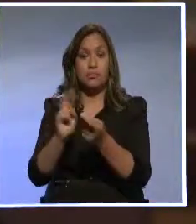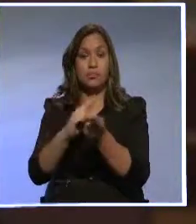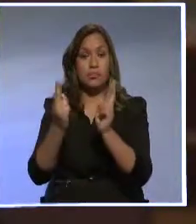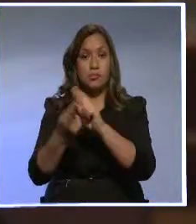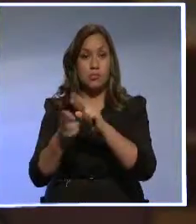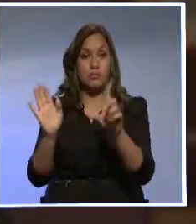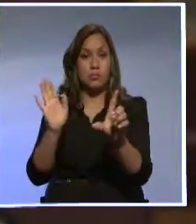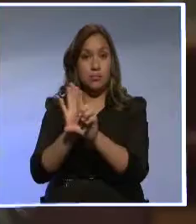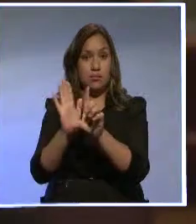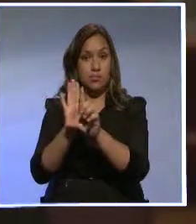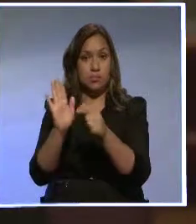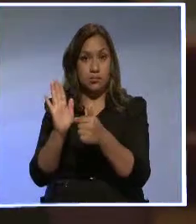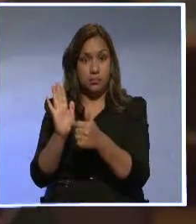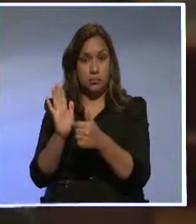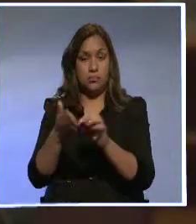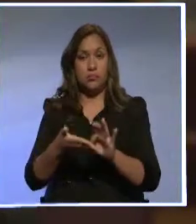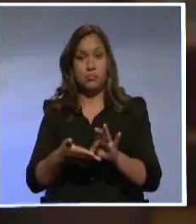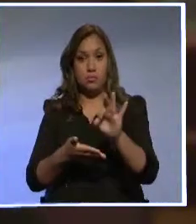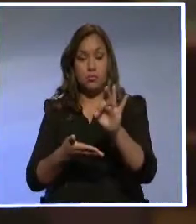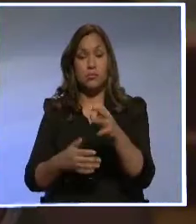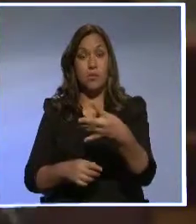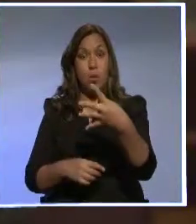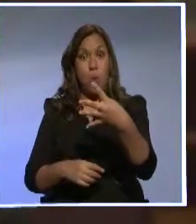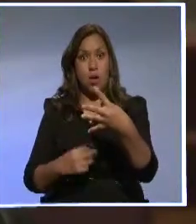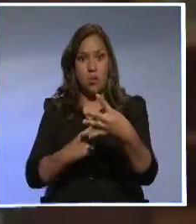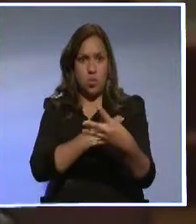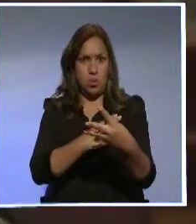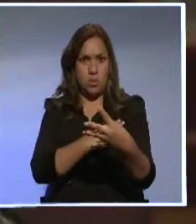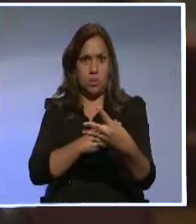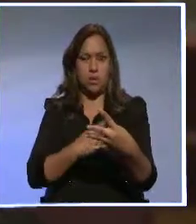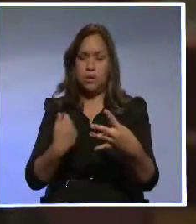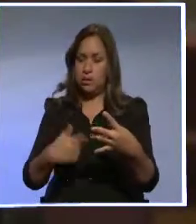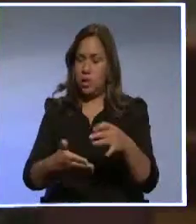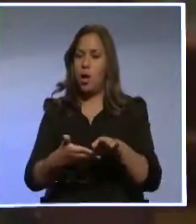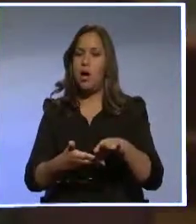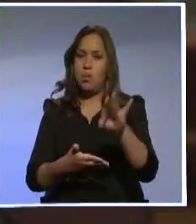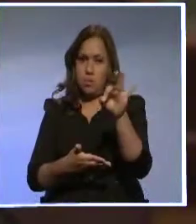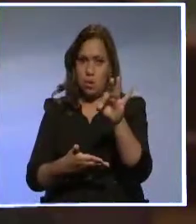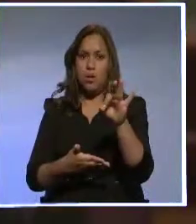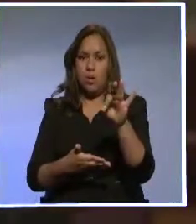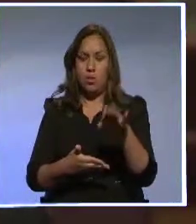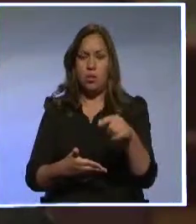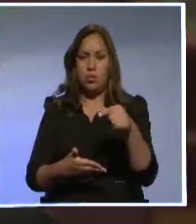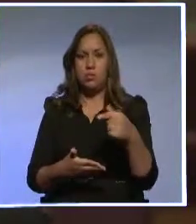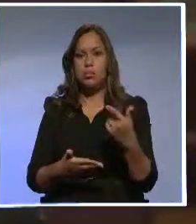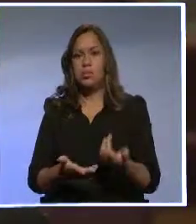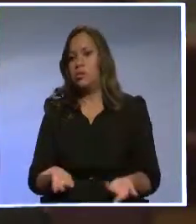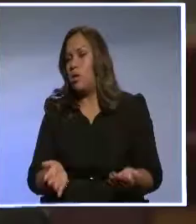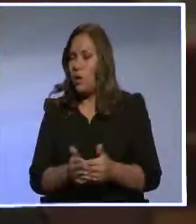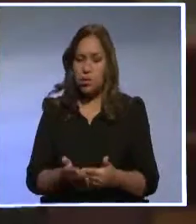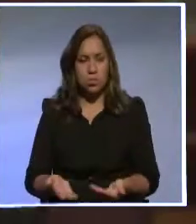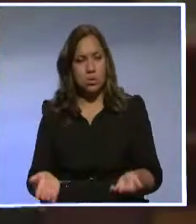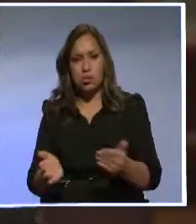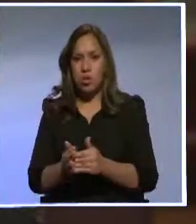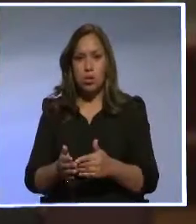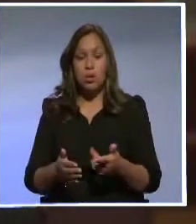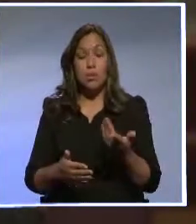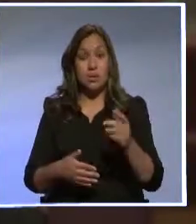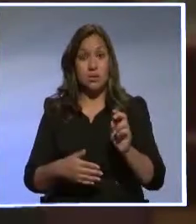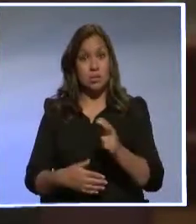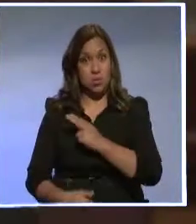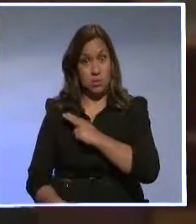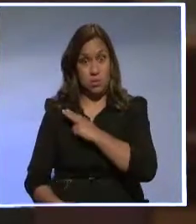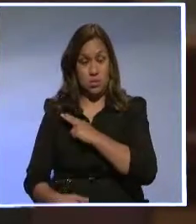cuando se aprobaron aquí las cuatro universidades emblemáticas elijo una y otra vez que cada una depende de la economía